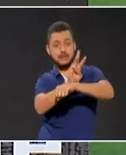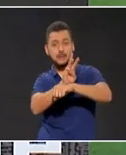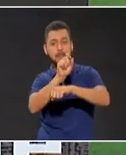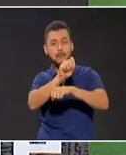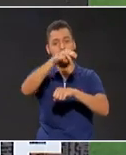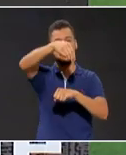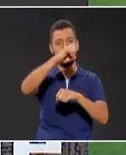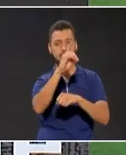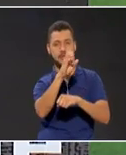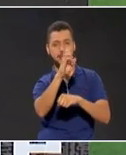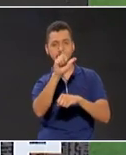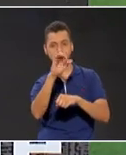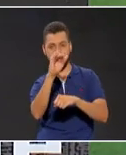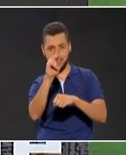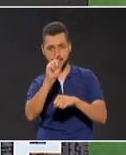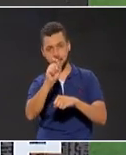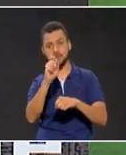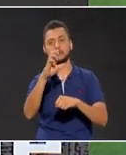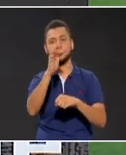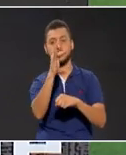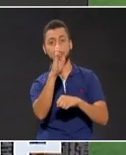www.telemedellin.tv y